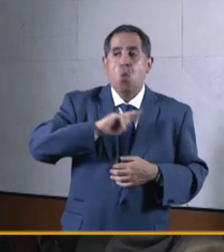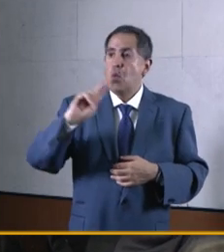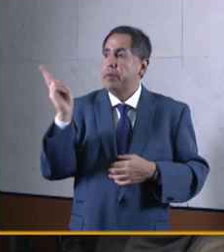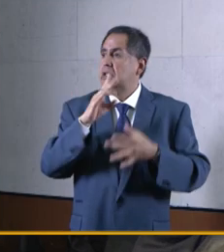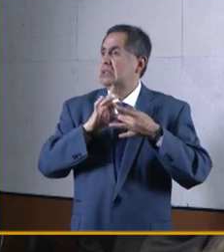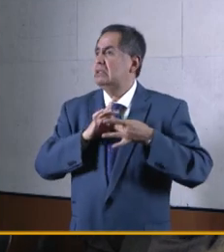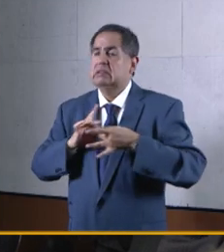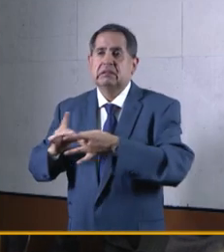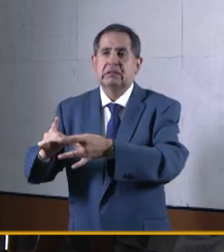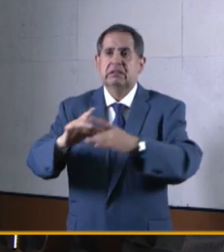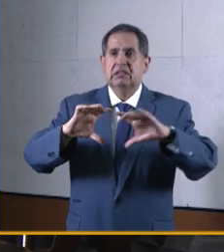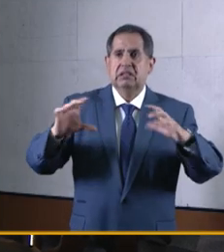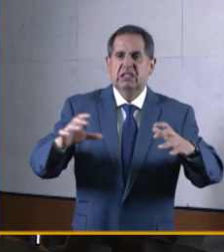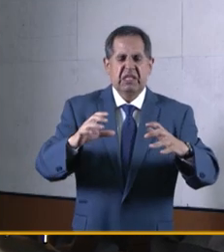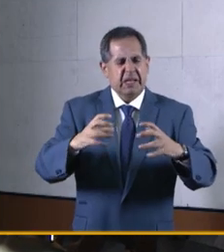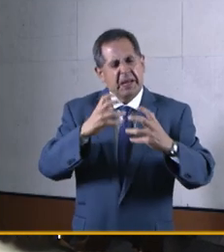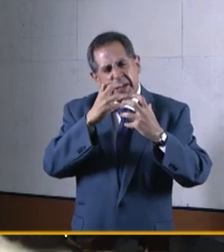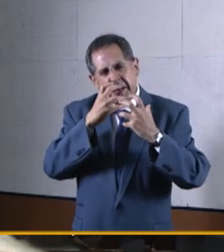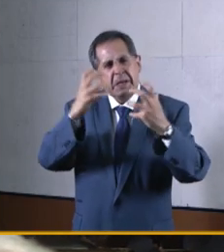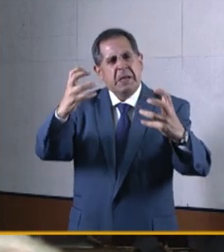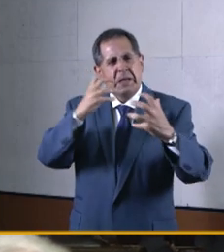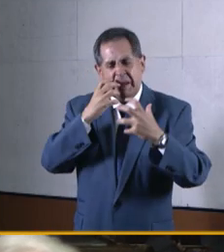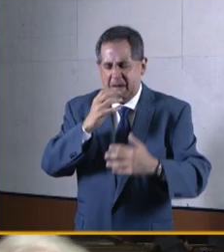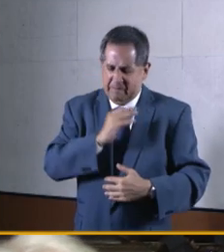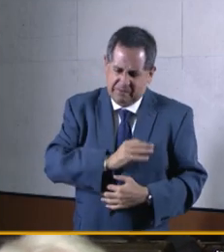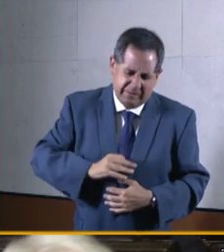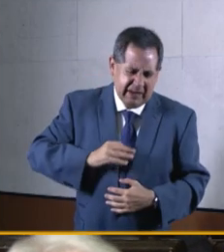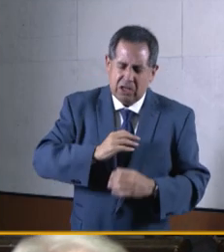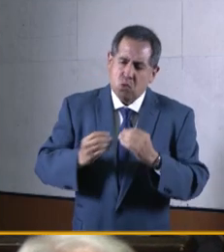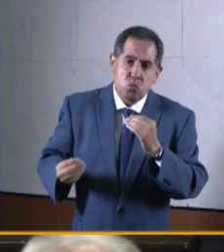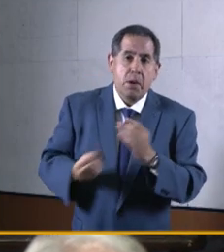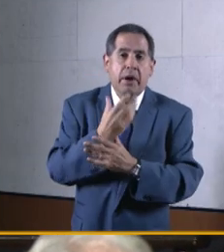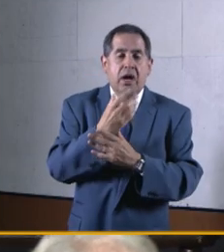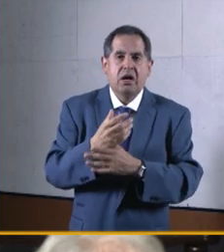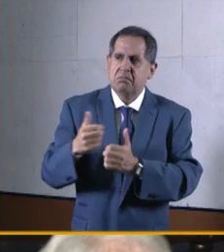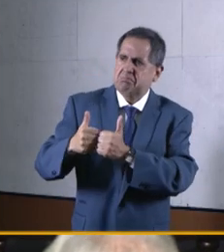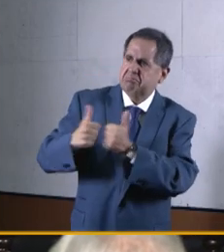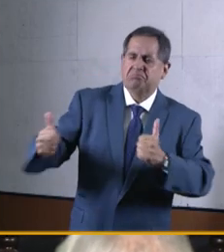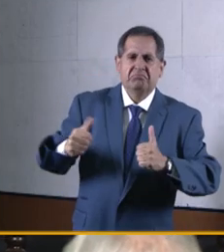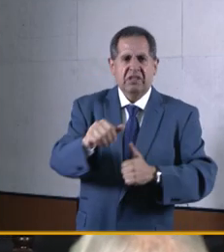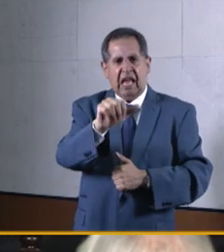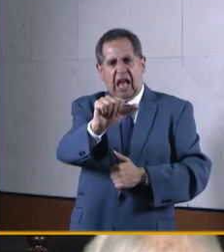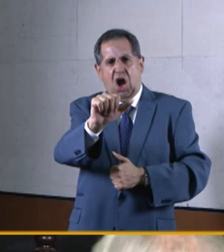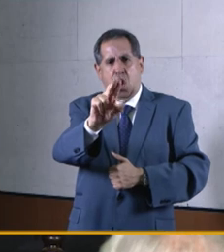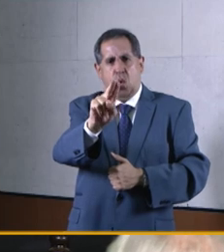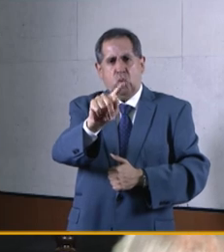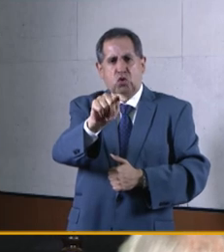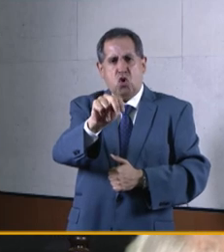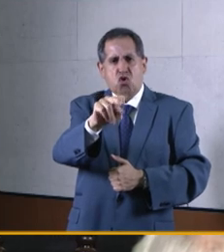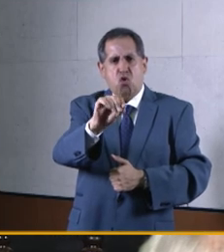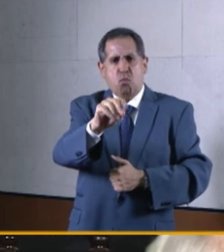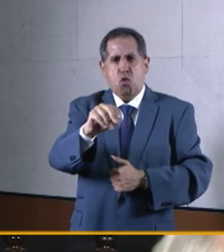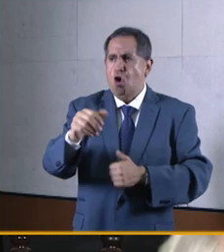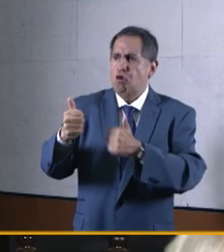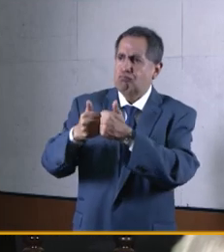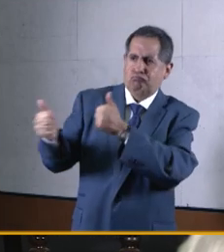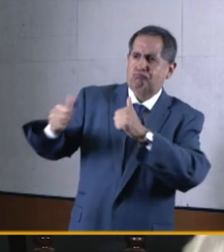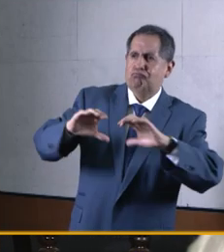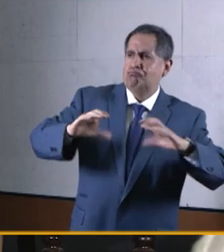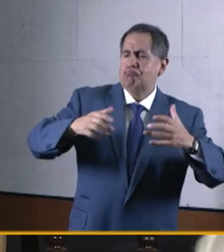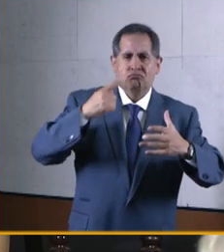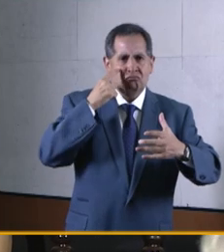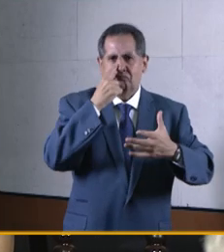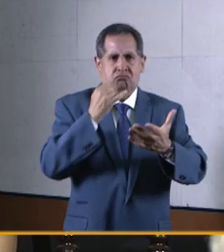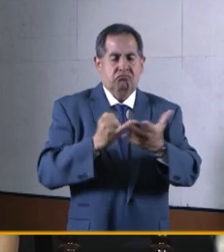pudieron ganarse de una feliz novedad la autonomía el directorio de la